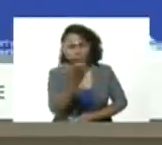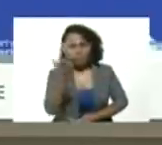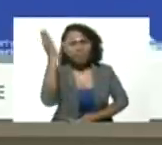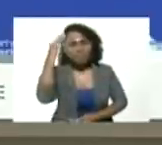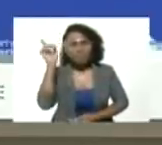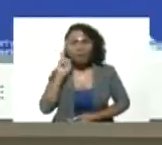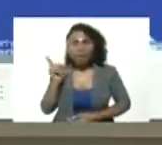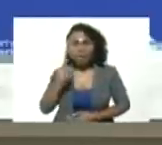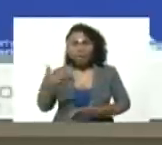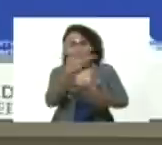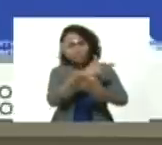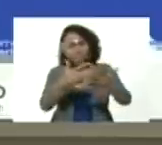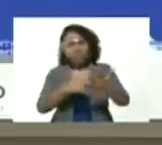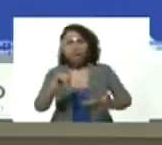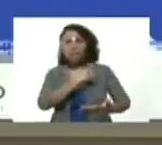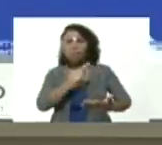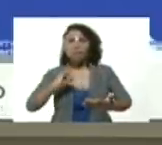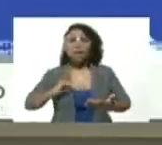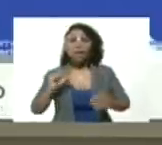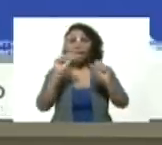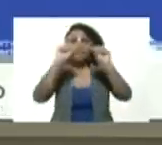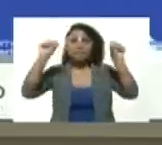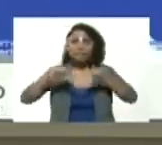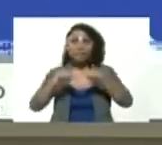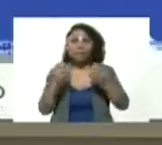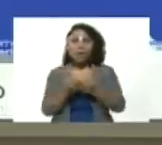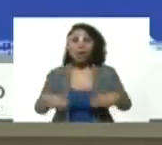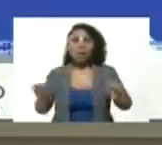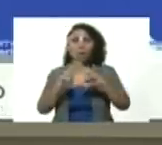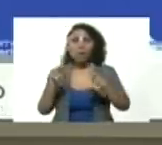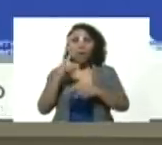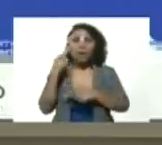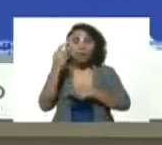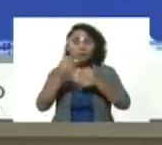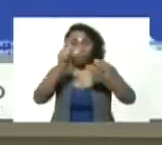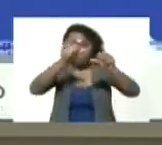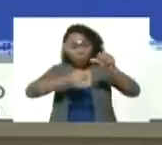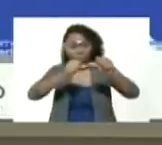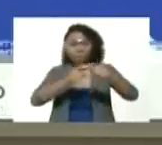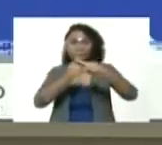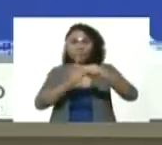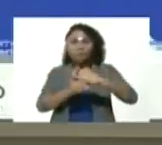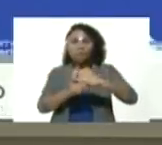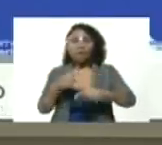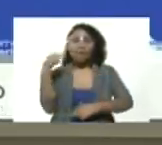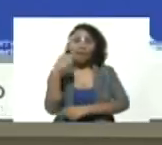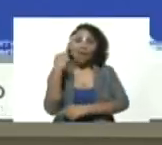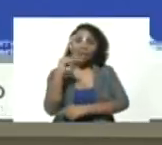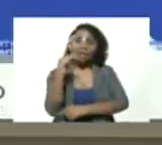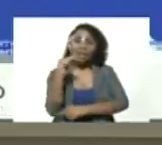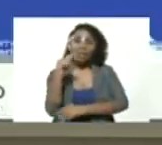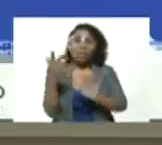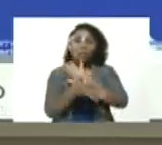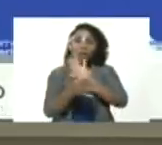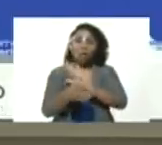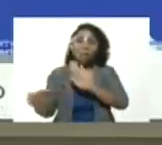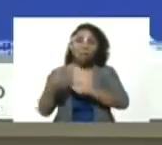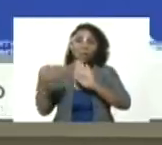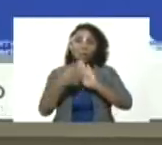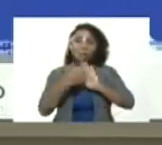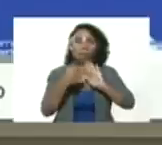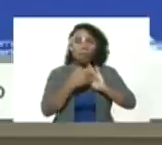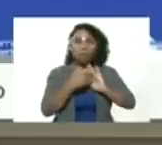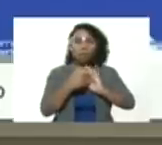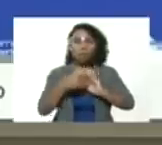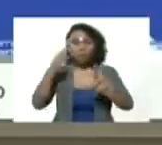es una relatora independiente del Sistema de Naciones Unidas, que midió el impacto negativo de las medidas coercitivas unilaterales